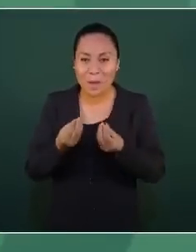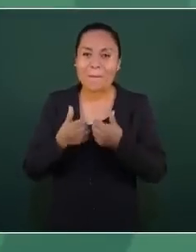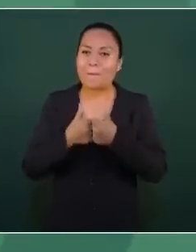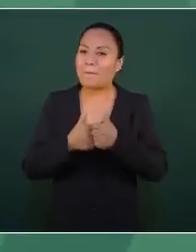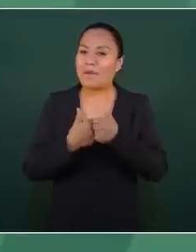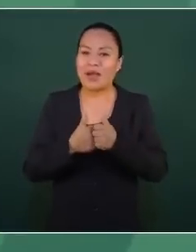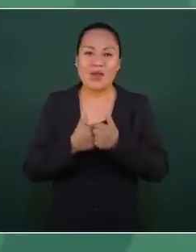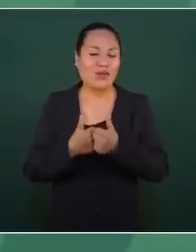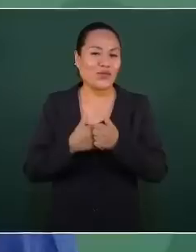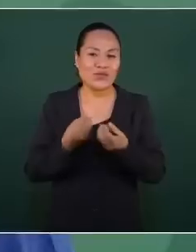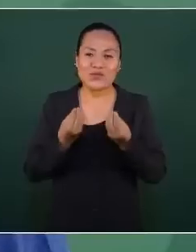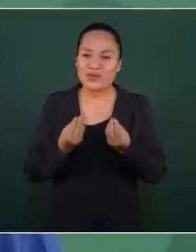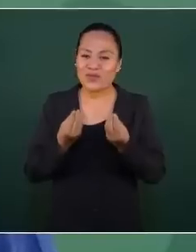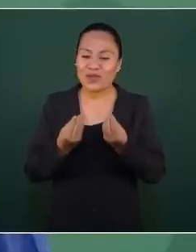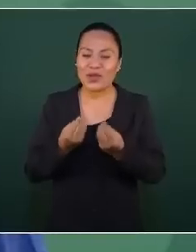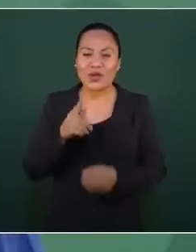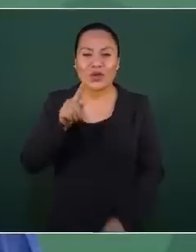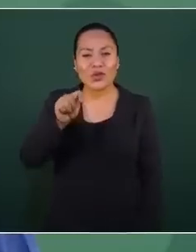y totopos